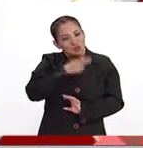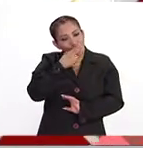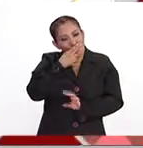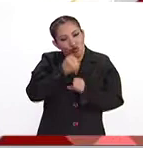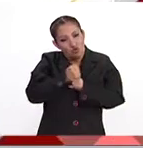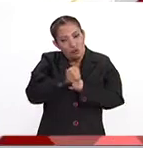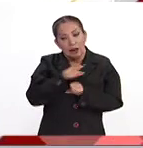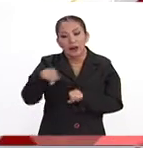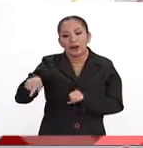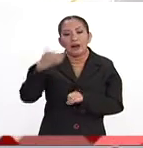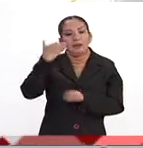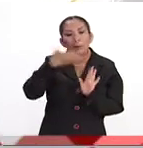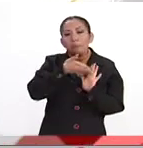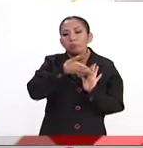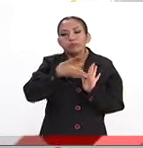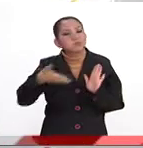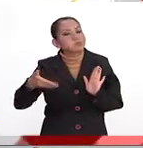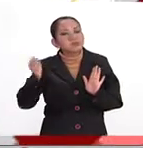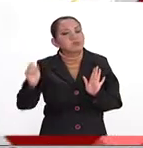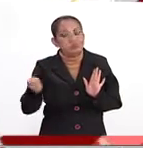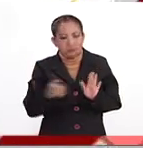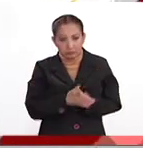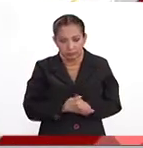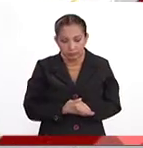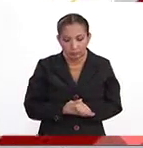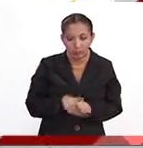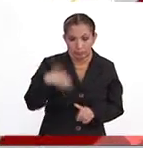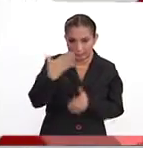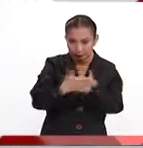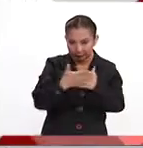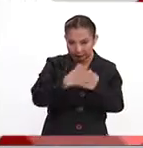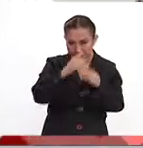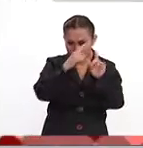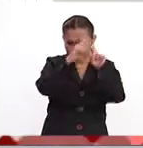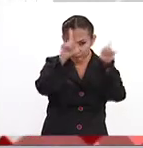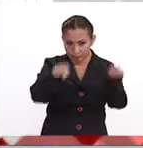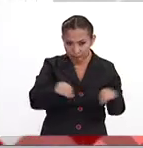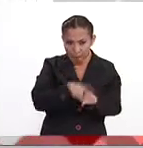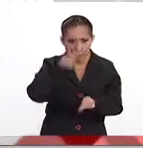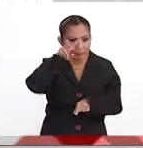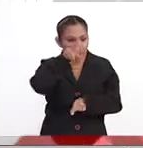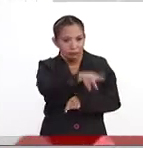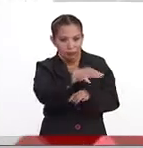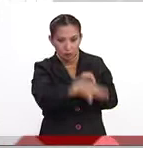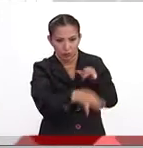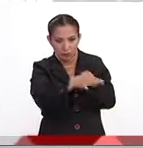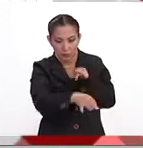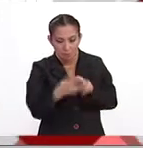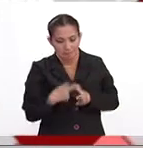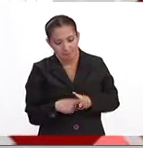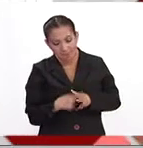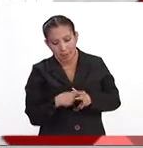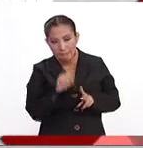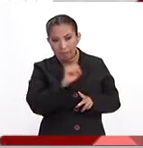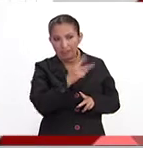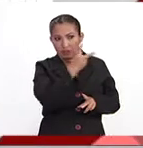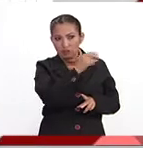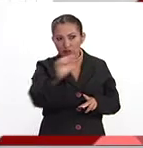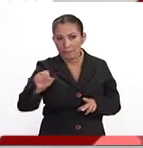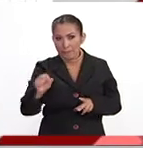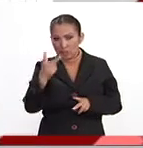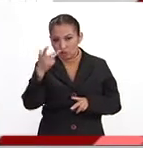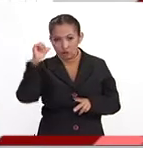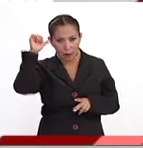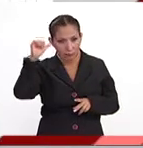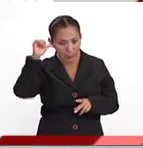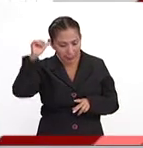se mueve esto en el tiempo? En el siguiente gráfico es nuestra última medición, que es del 22 al 28 de